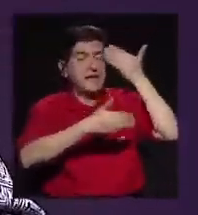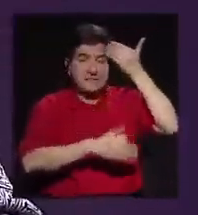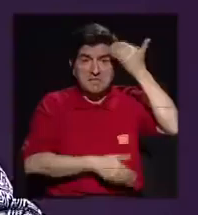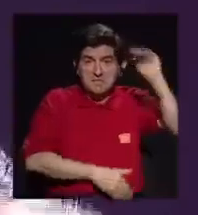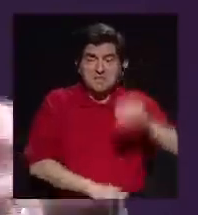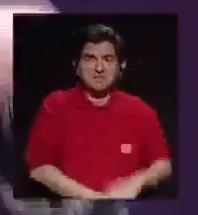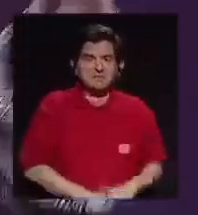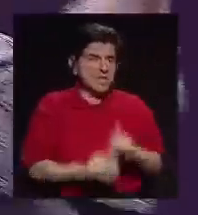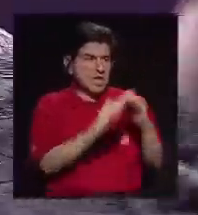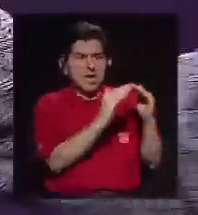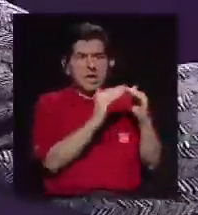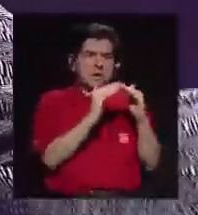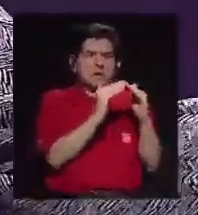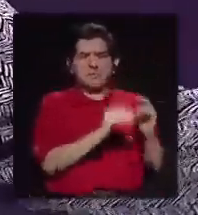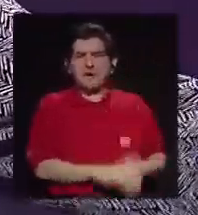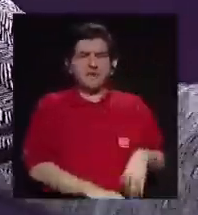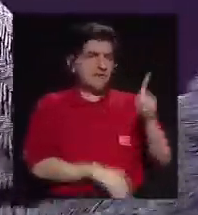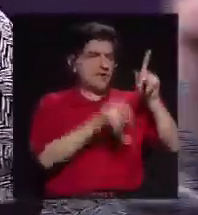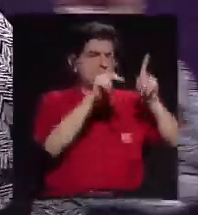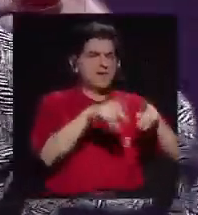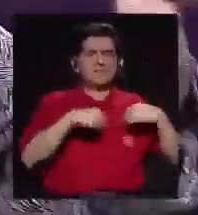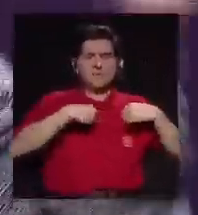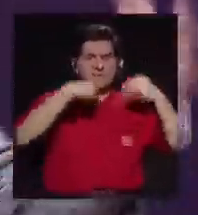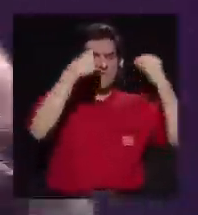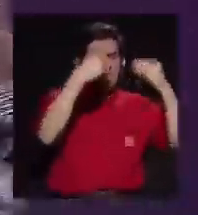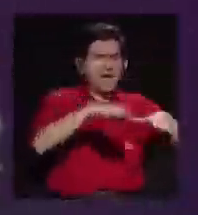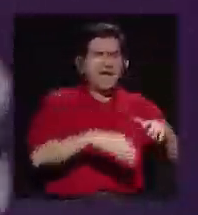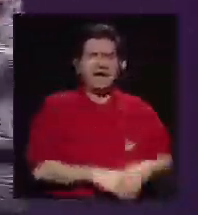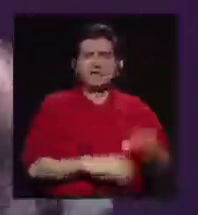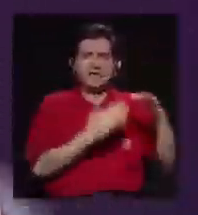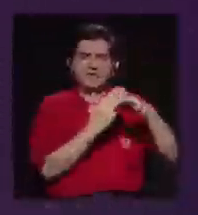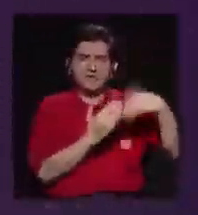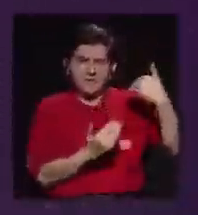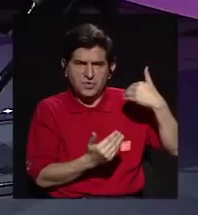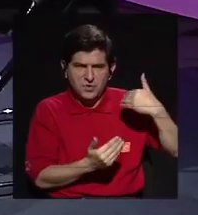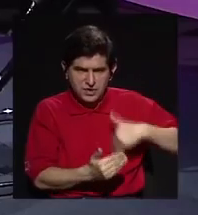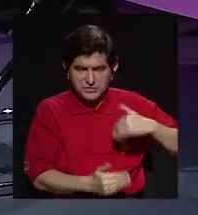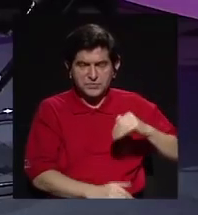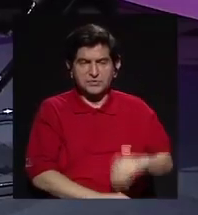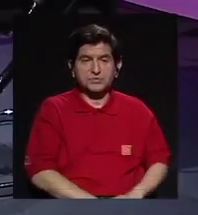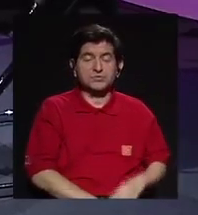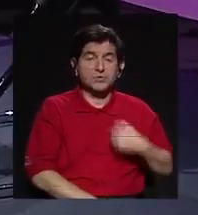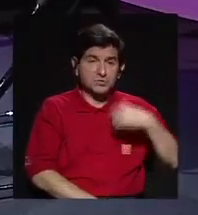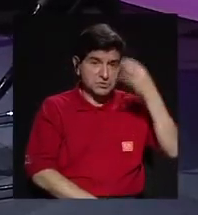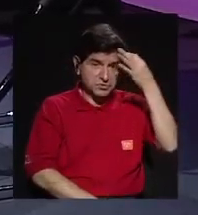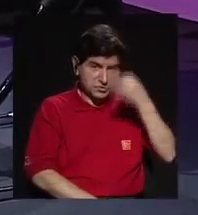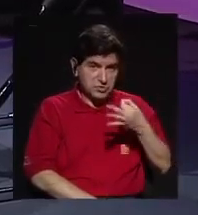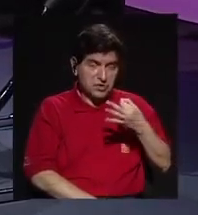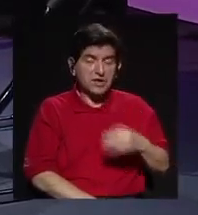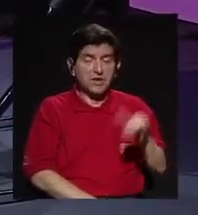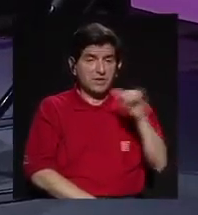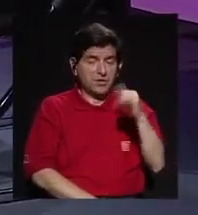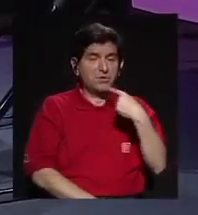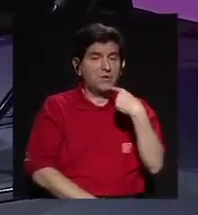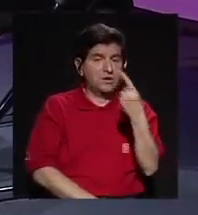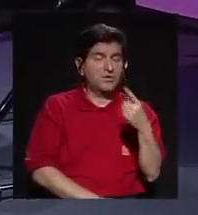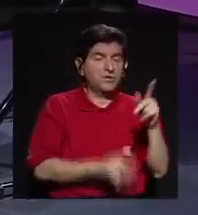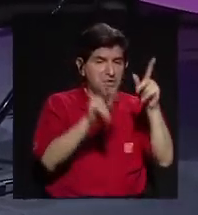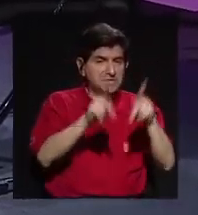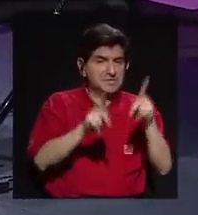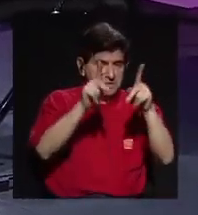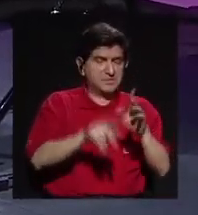en el barrio, ¿verdad? Que fulanita de la abandonó el marido, algo por el estilo. Yo creo, coincido con lo que plantea esta